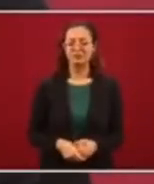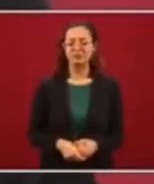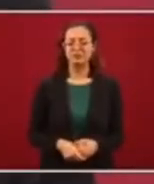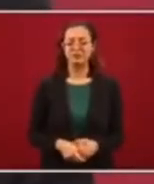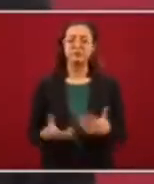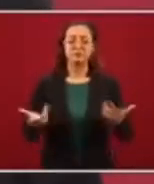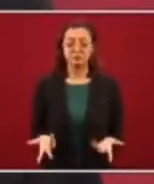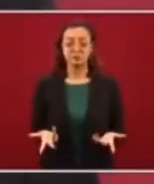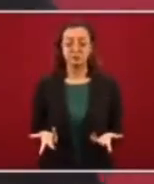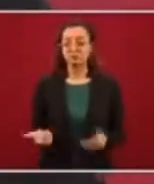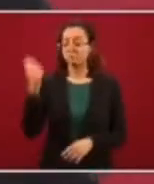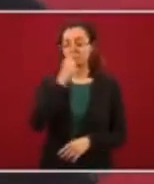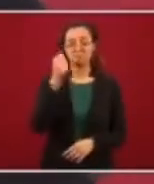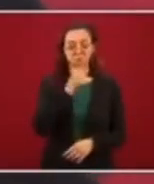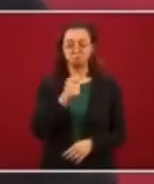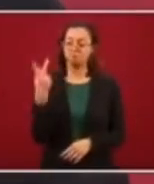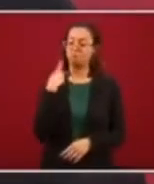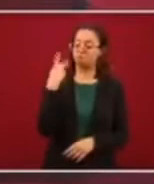en